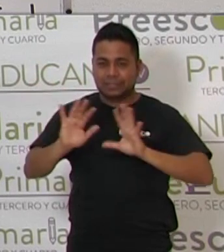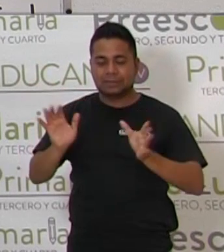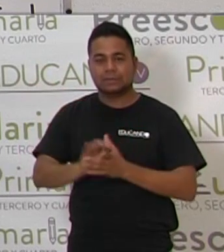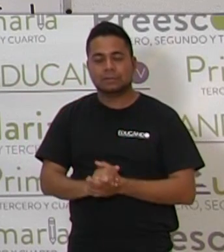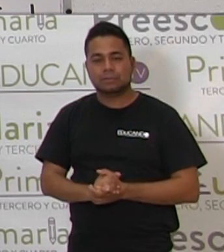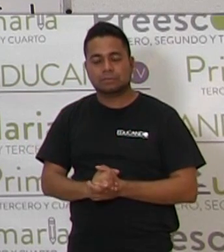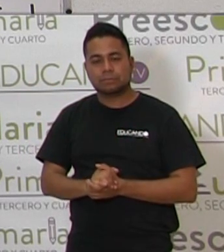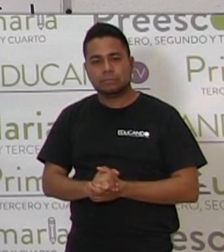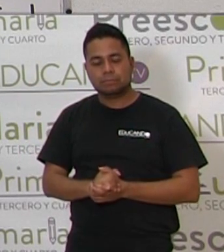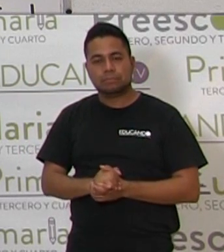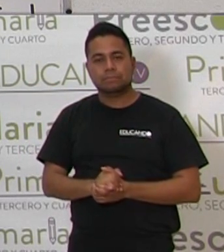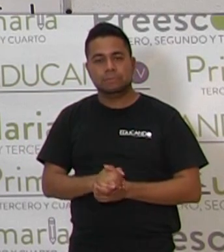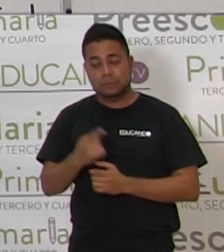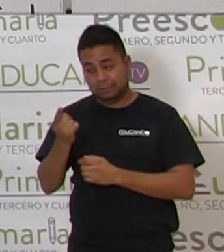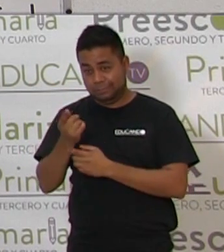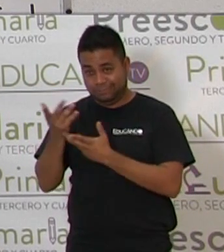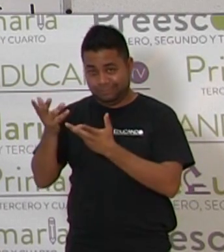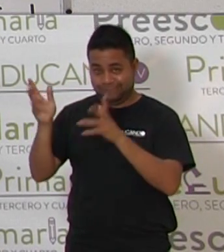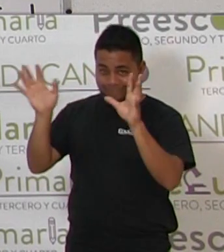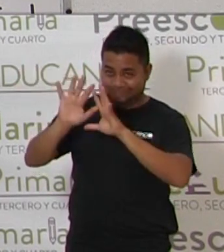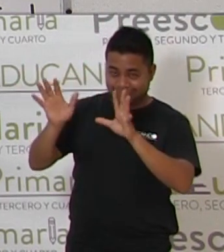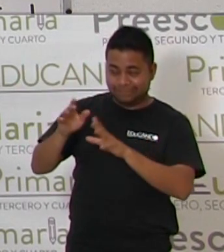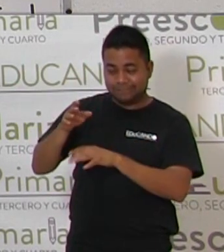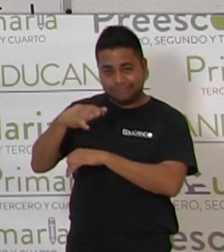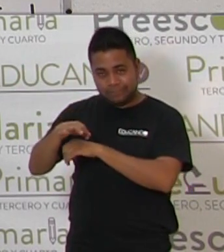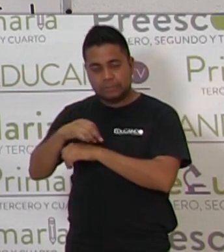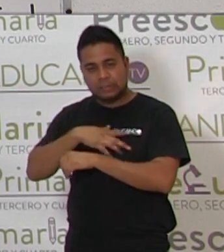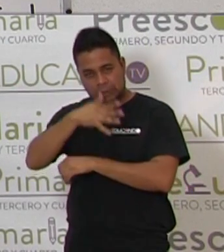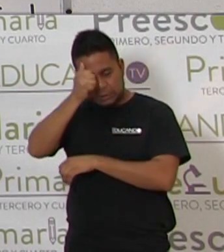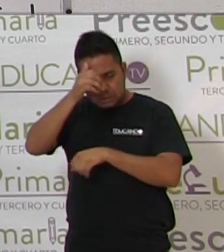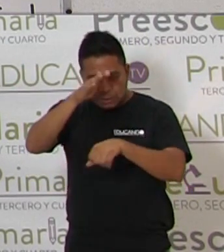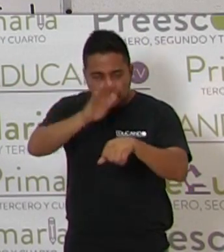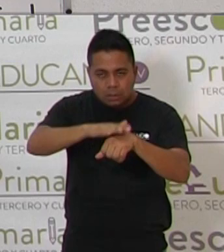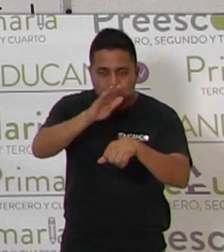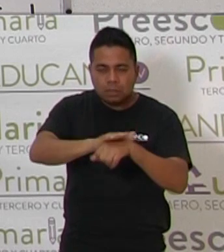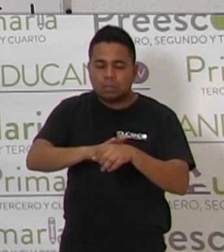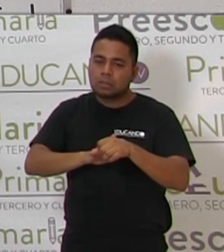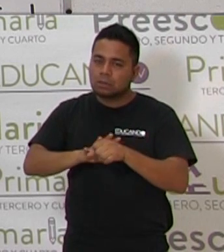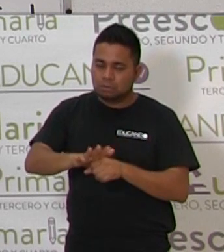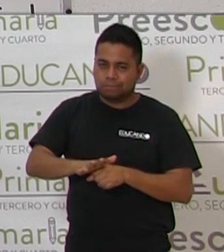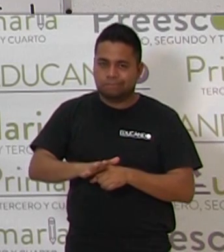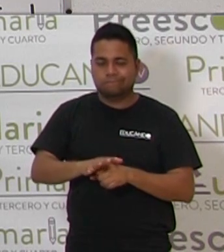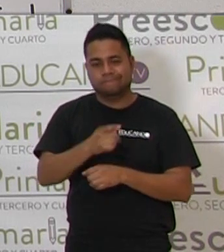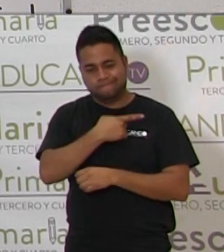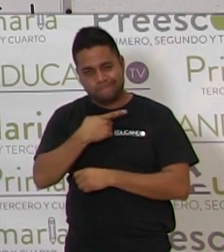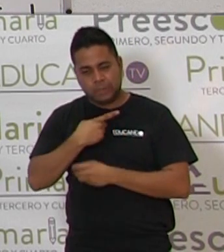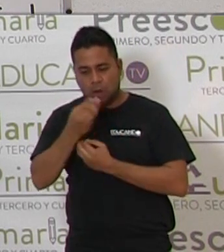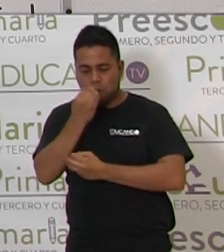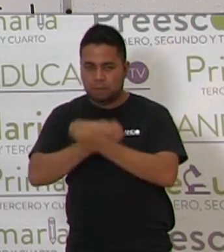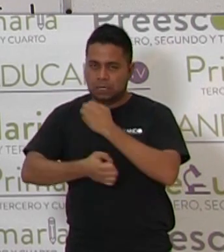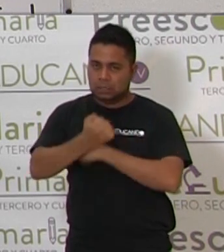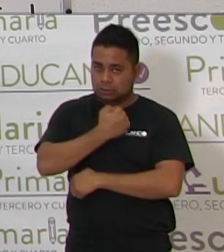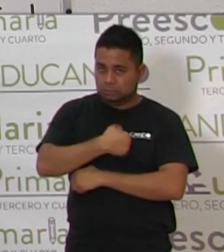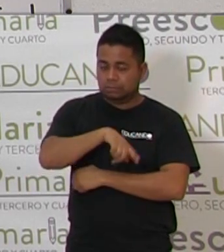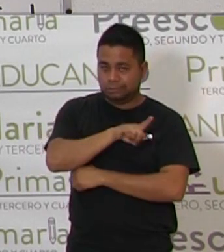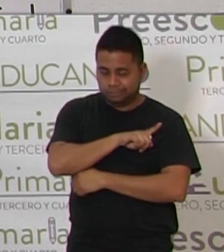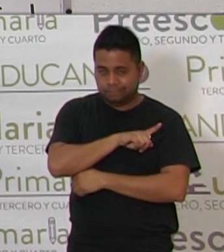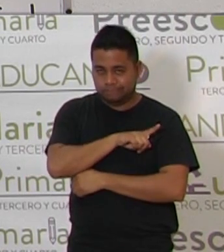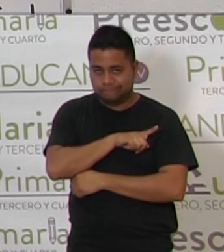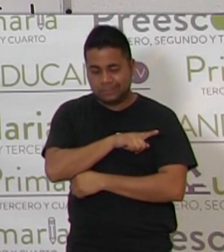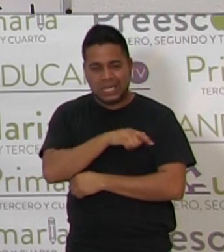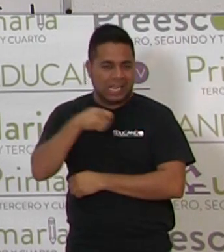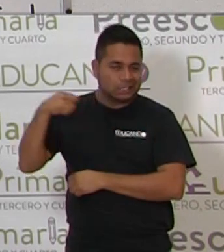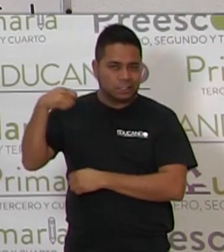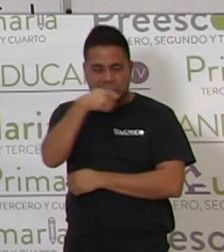en lo que ellos se despiden, ¿verdad? Vamos a recordar a nuestros amigos que hay que comer sano, lavarse los dientes,